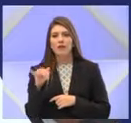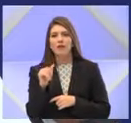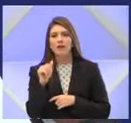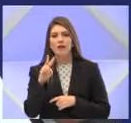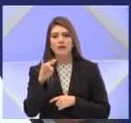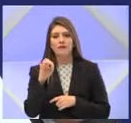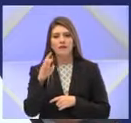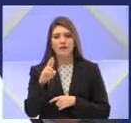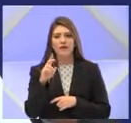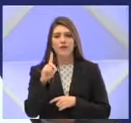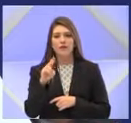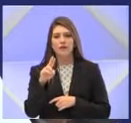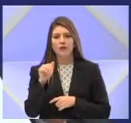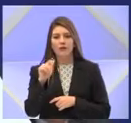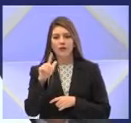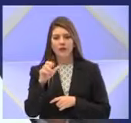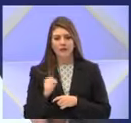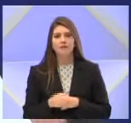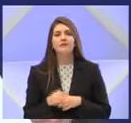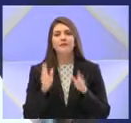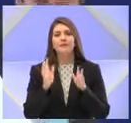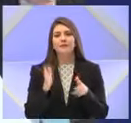mojica empezamos